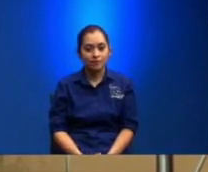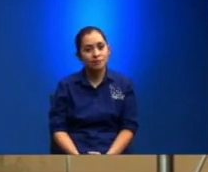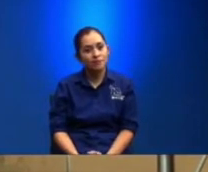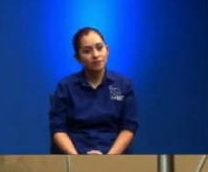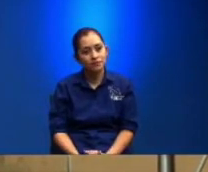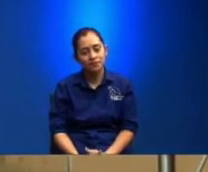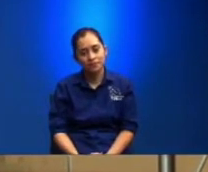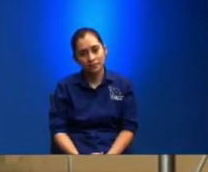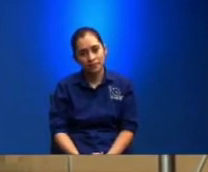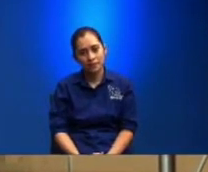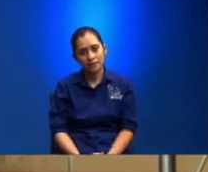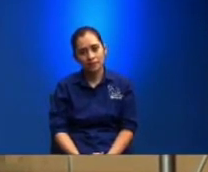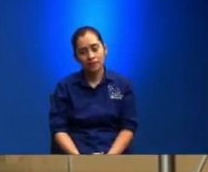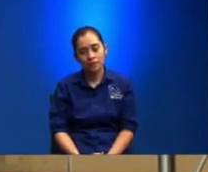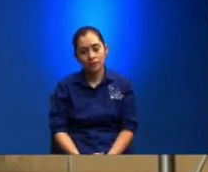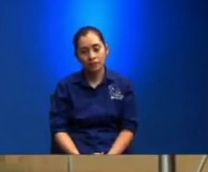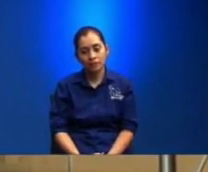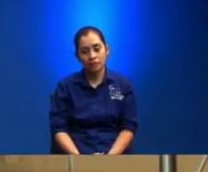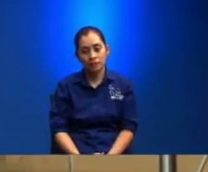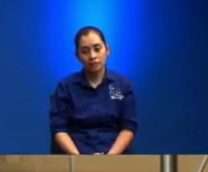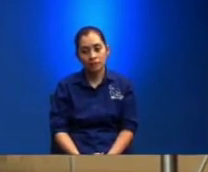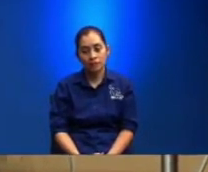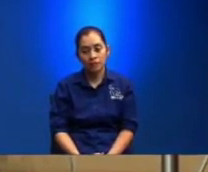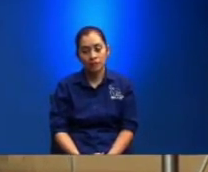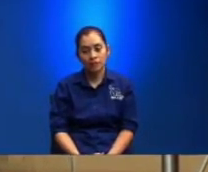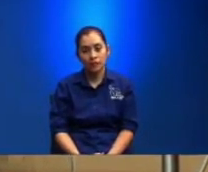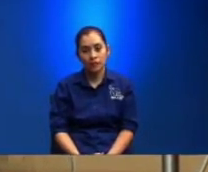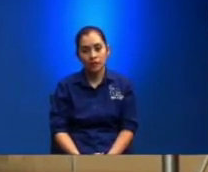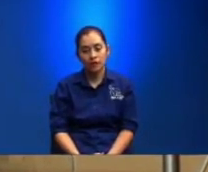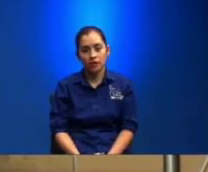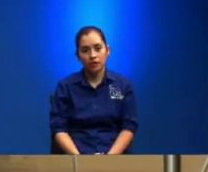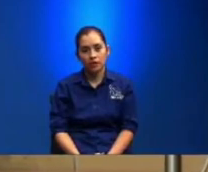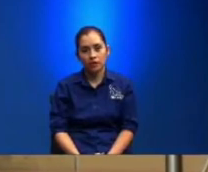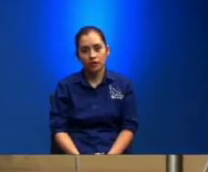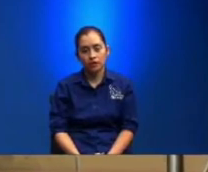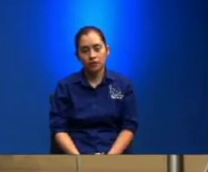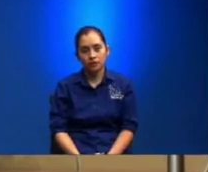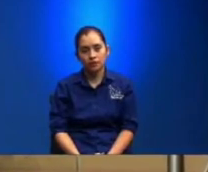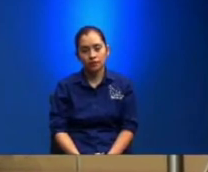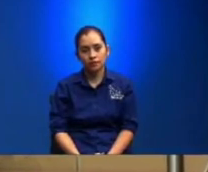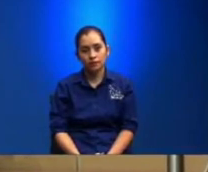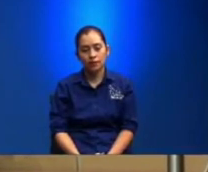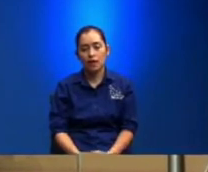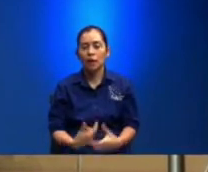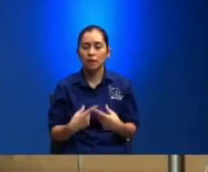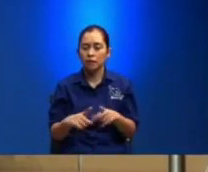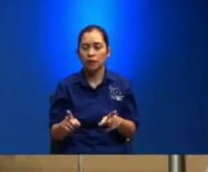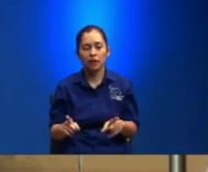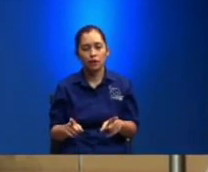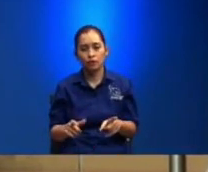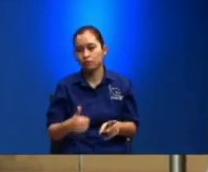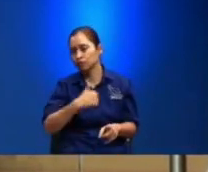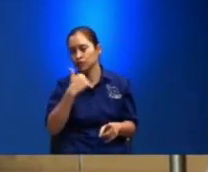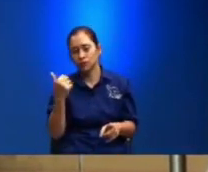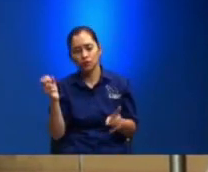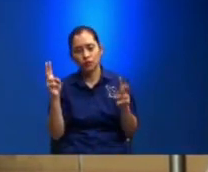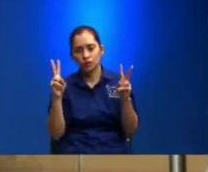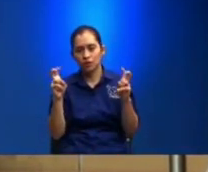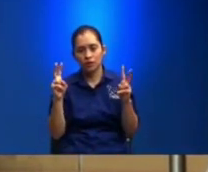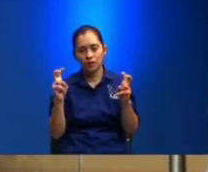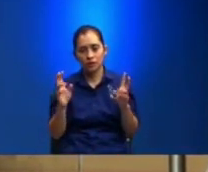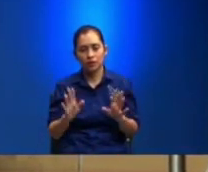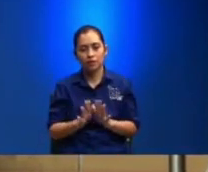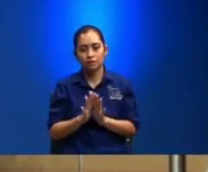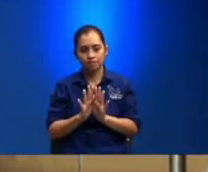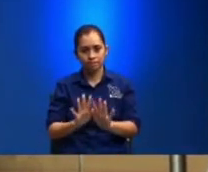sí porque pueden ser tres porque puede ser un montón de cosas ese también es otro discipulado y que tendríamos que ver porque adúltero